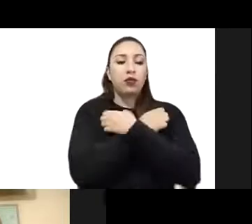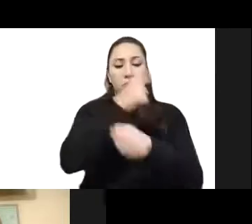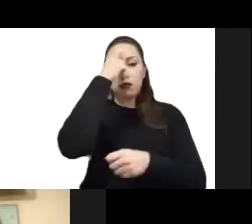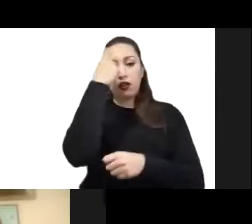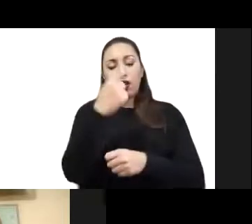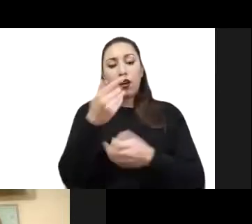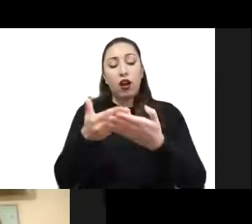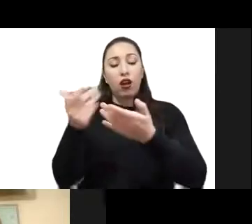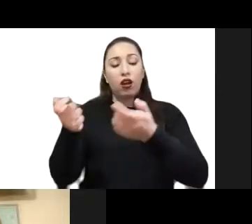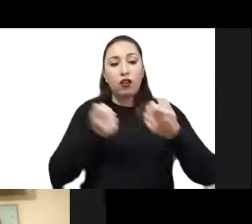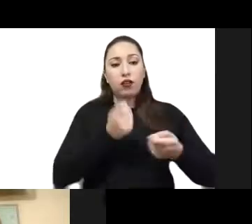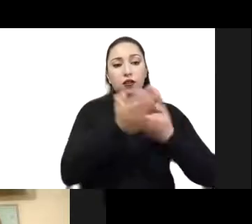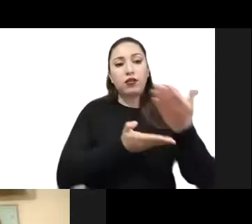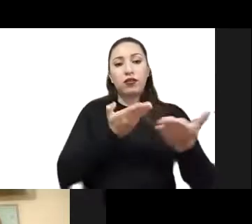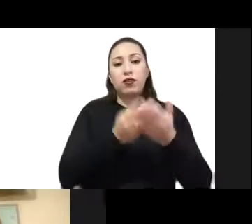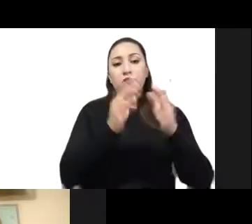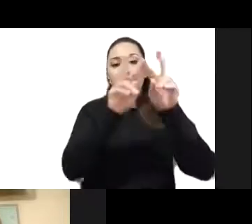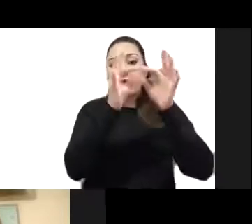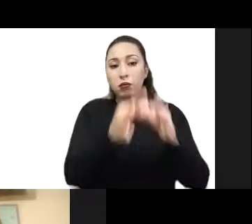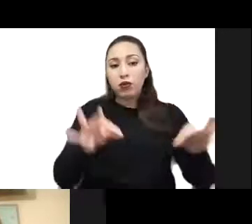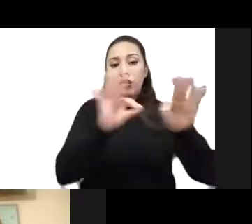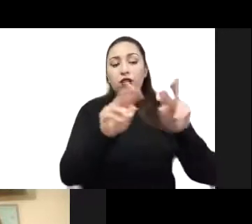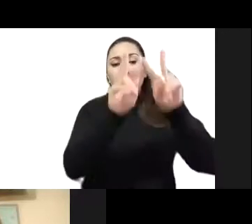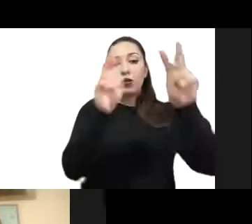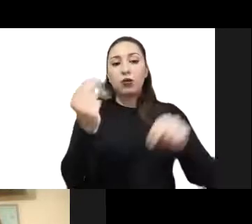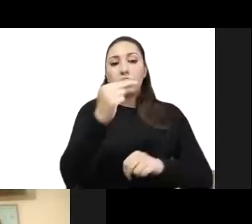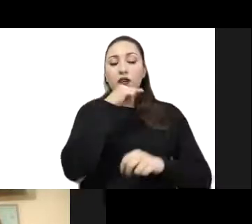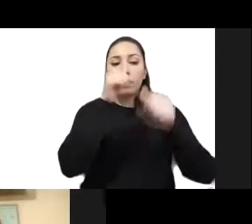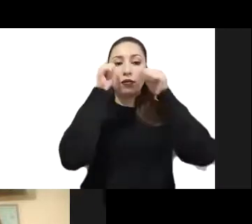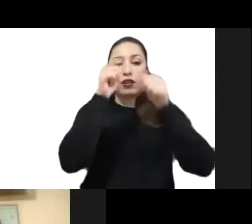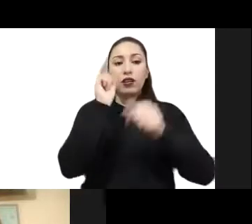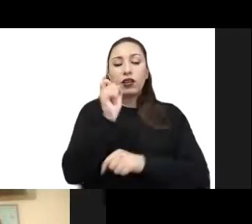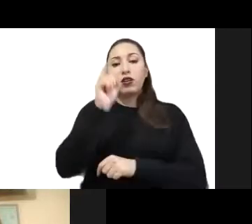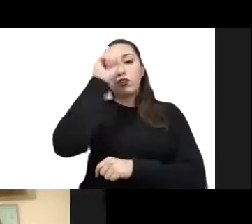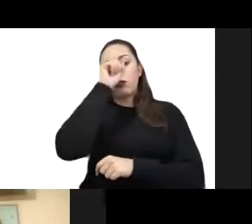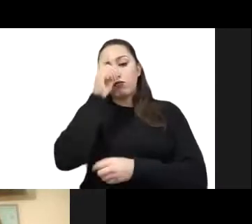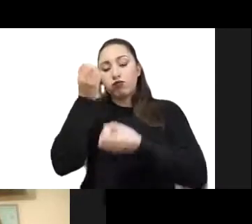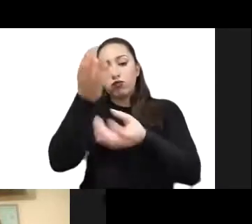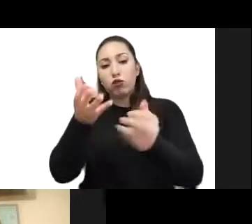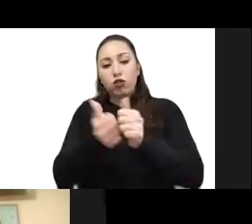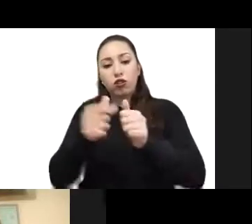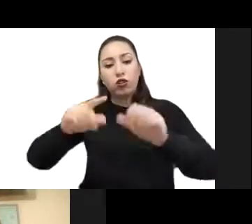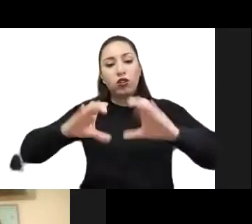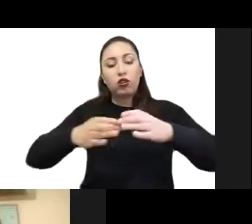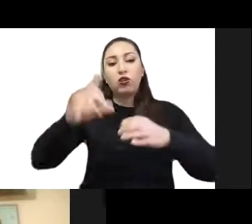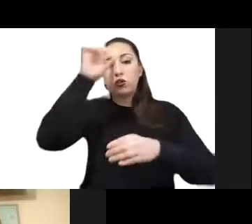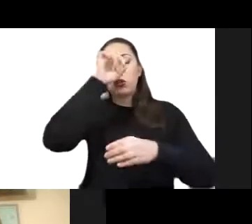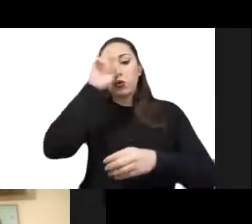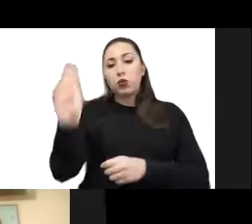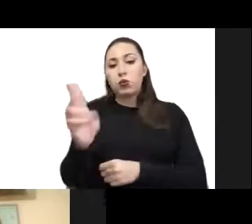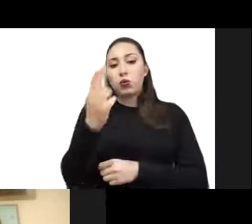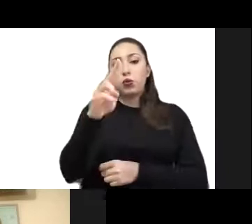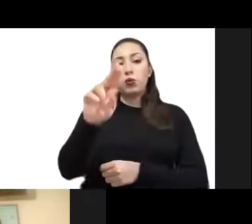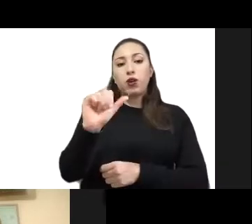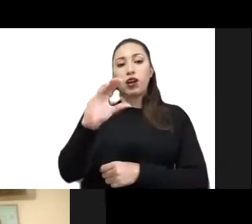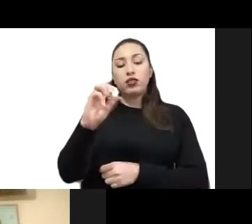la proposición con punto de acuerdo por el que se le recomienda al Consejo Universitario de la Universidad Autónoma